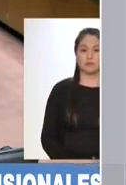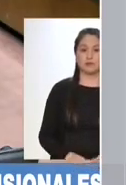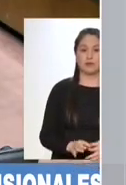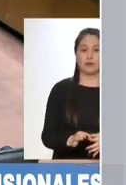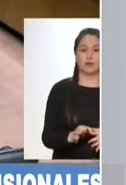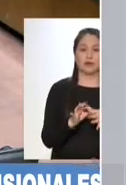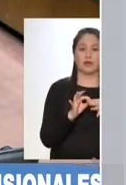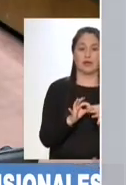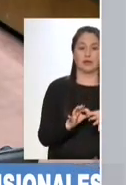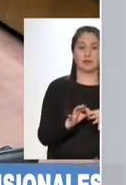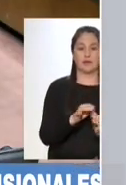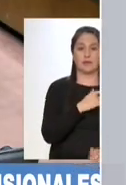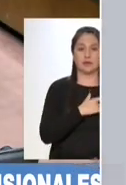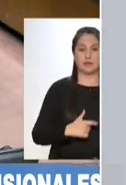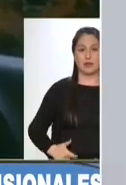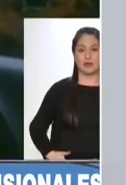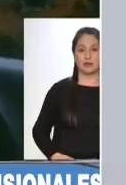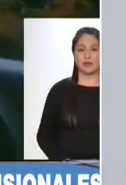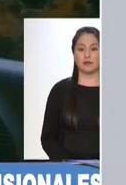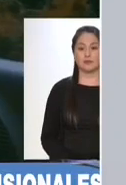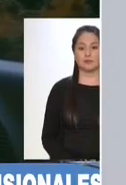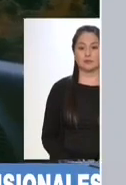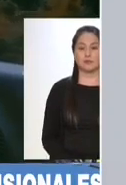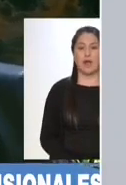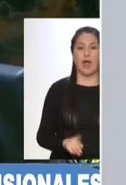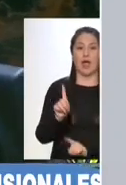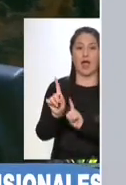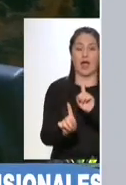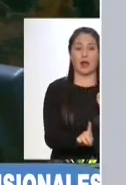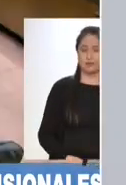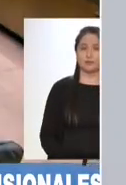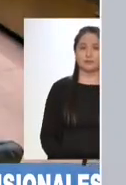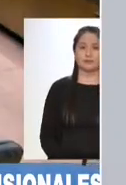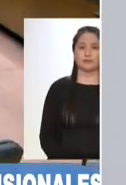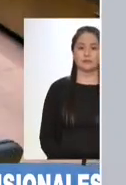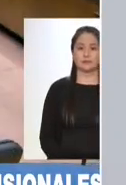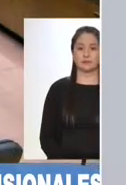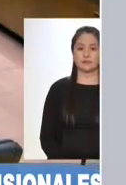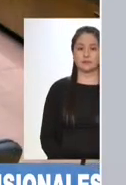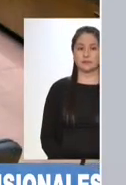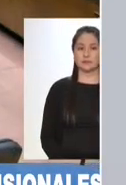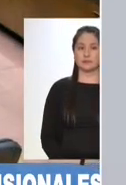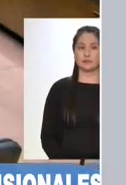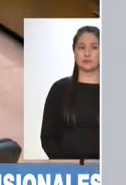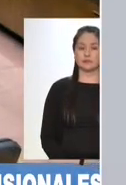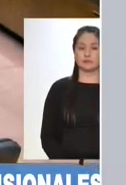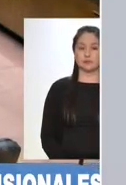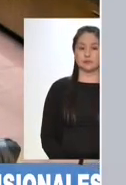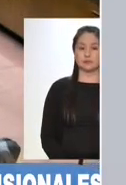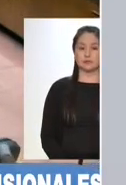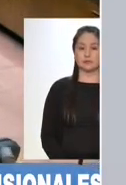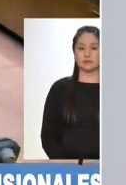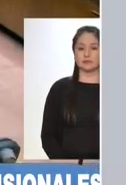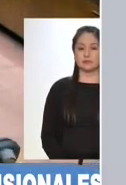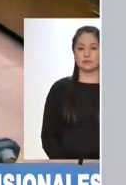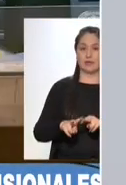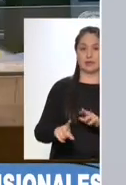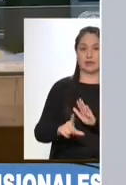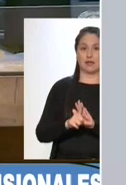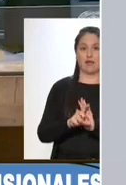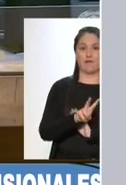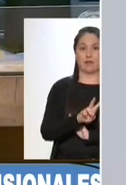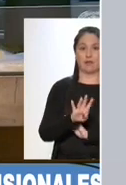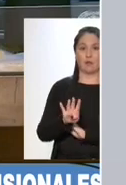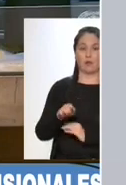concepción política. Mira lo que estoy diciendo desde la política, sino cuáles son de las distintas posibilidades, de las distintas formas que cada